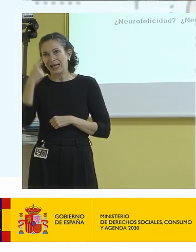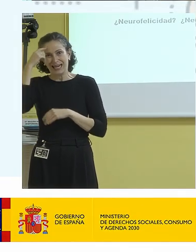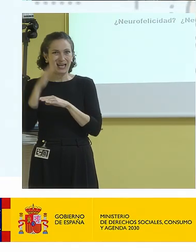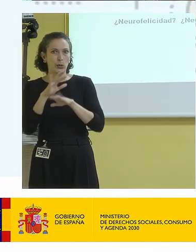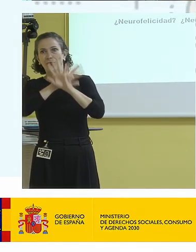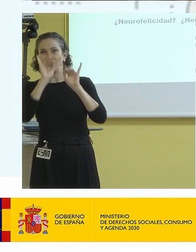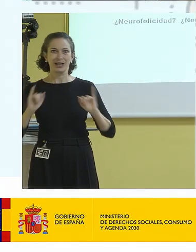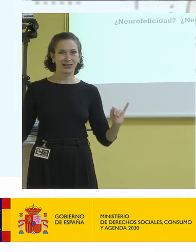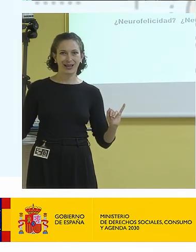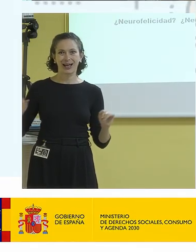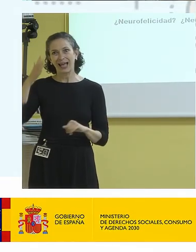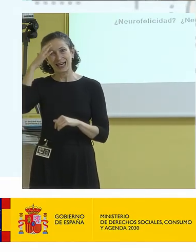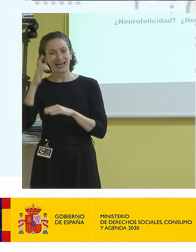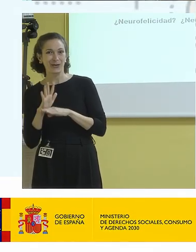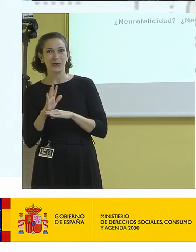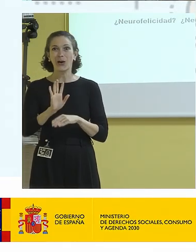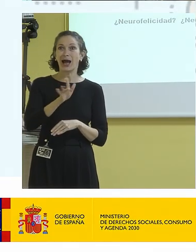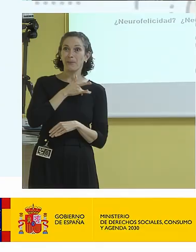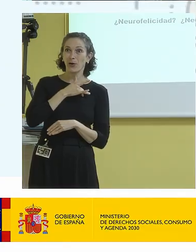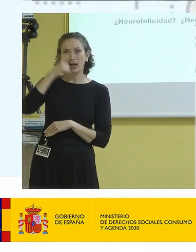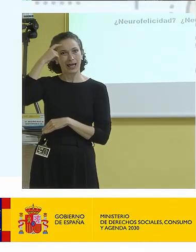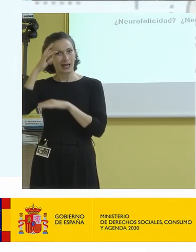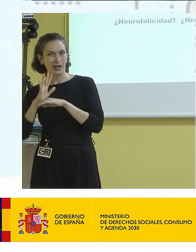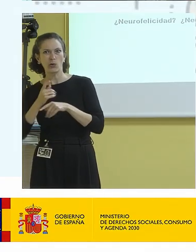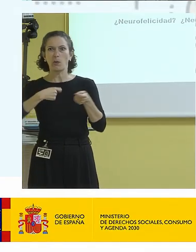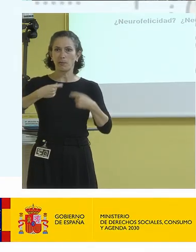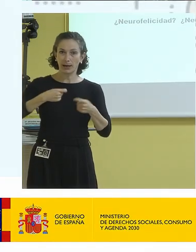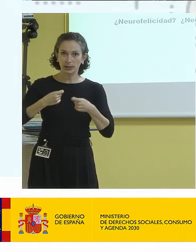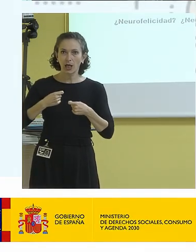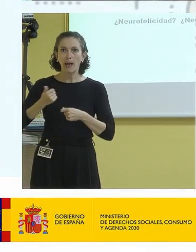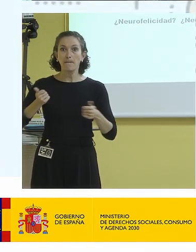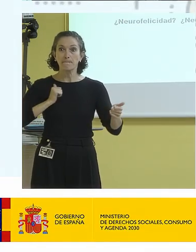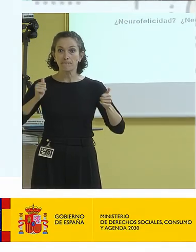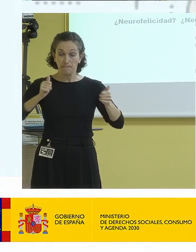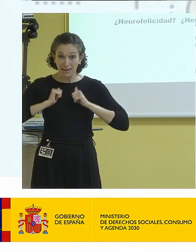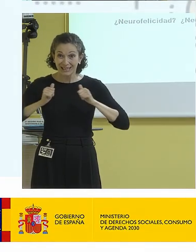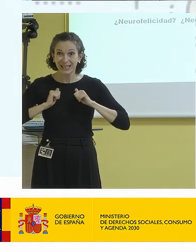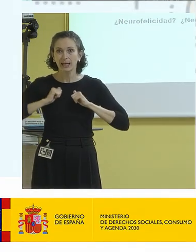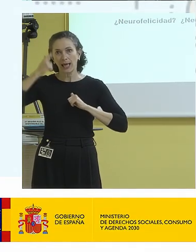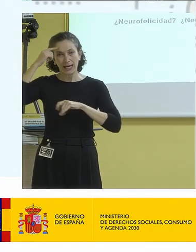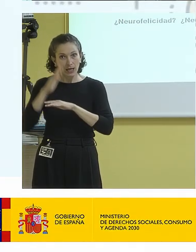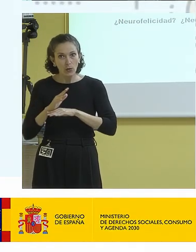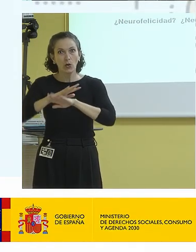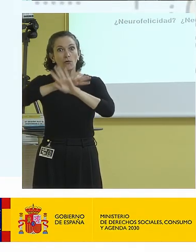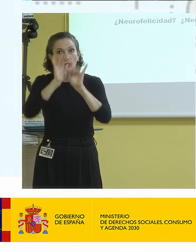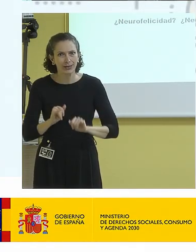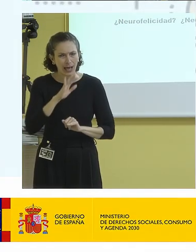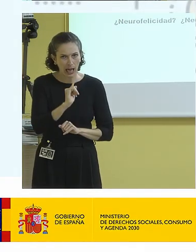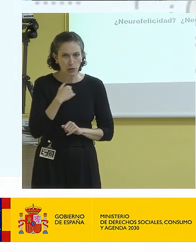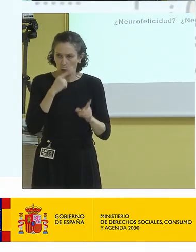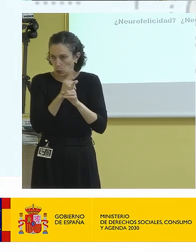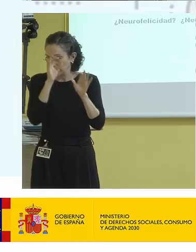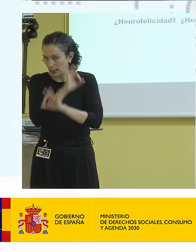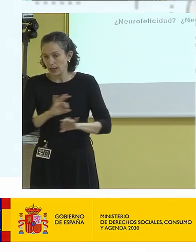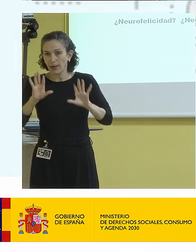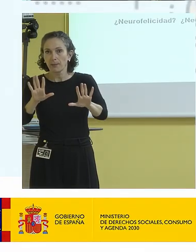neurofelicidad, neuroamor, neuromarketing. Claro, hay un máster de neurofelicidad, no sé si lo sabéis, no tengo nada en contra de ellos, pero claro, cuando ves